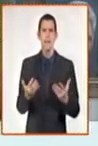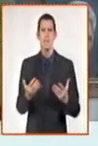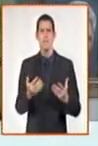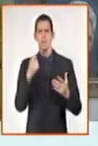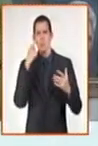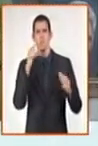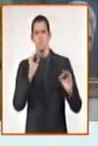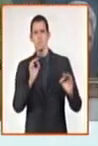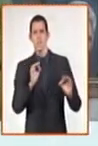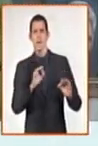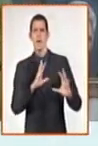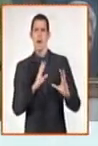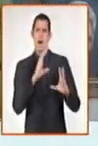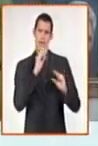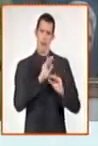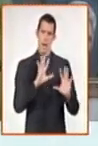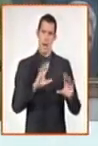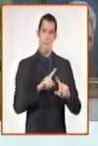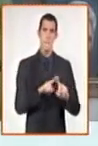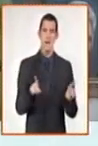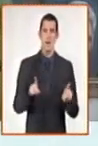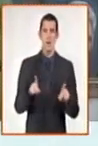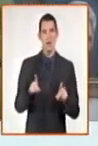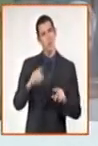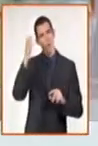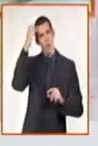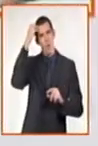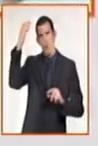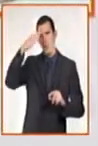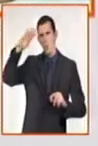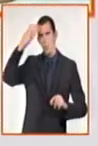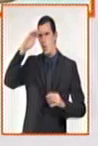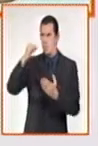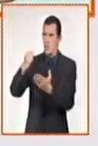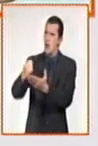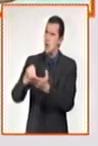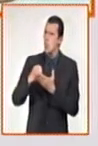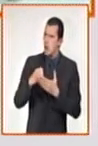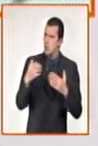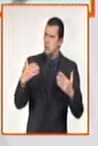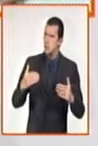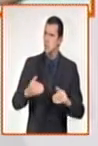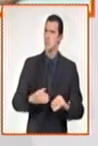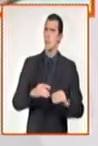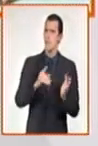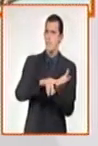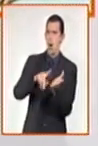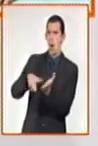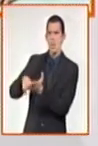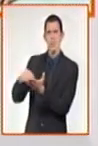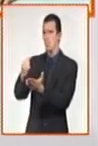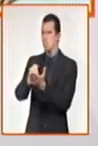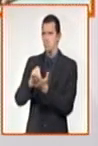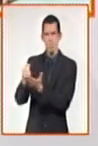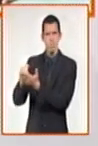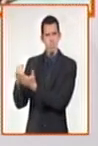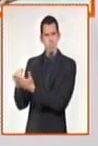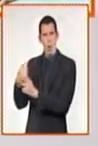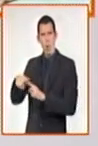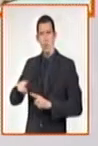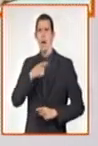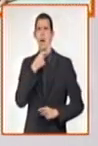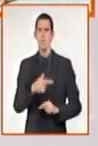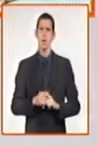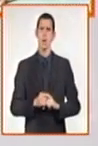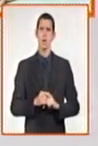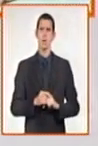de la dirección del país, de muchas provincias que por supuesto han brindado su apoyo y de hecho lo hemos recibido, de muchas instituciones que hemos